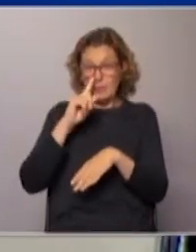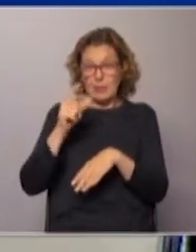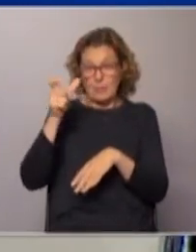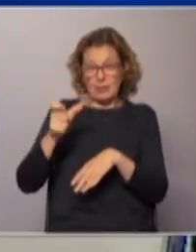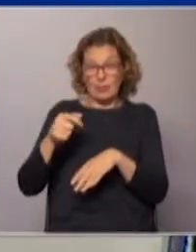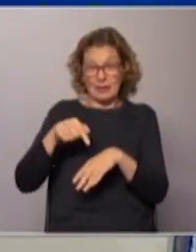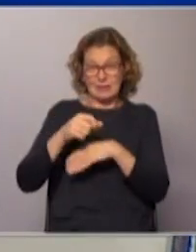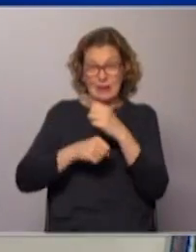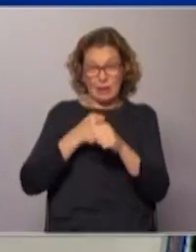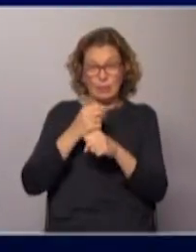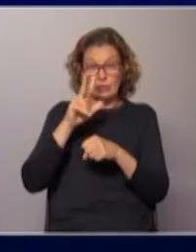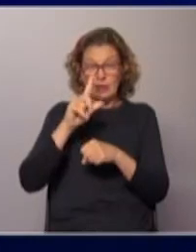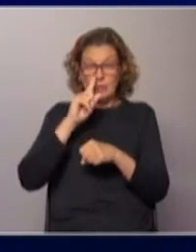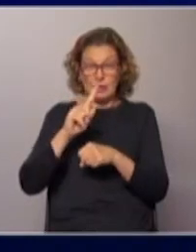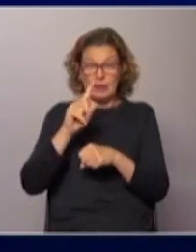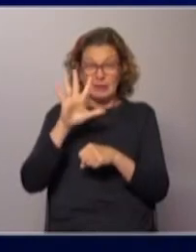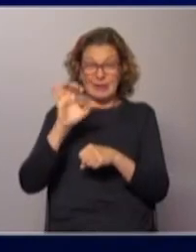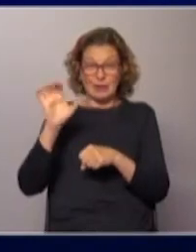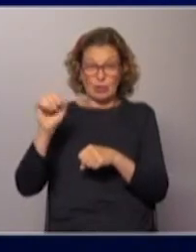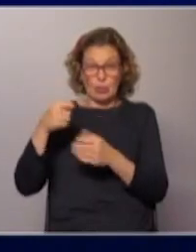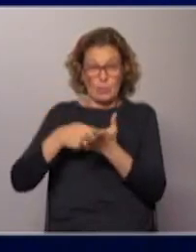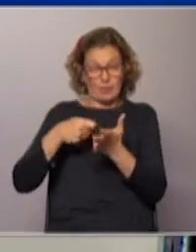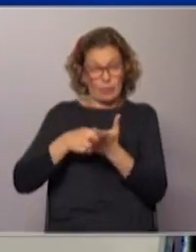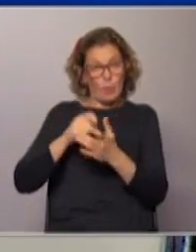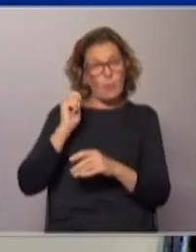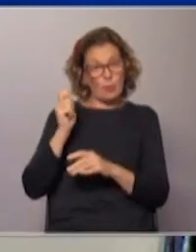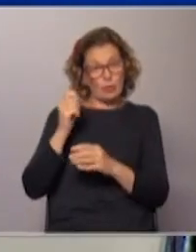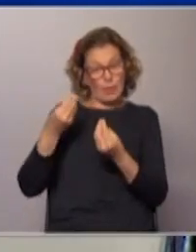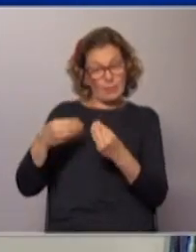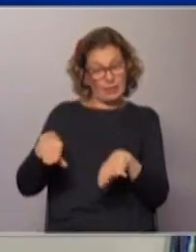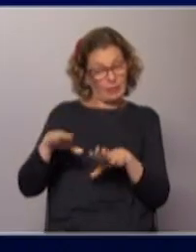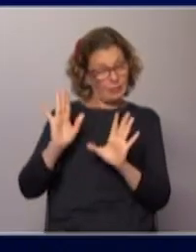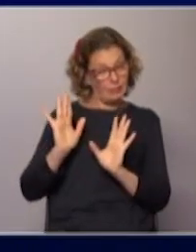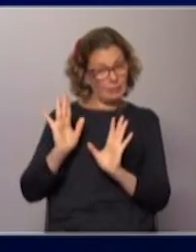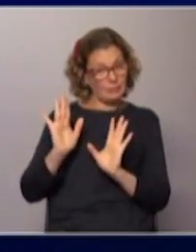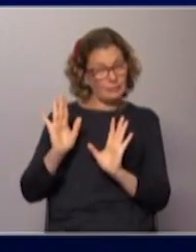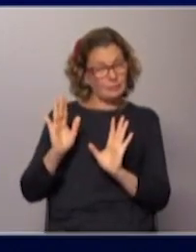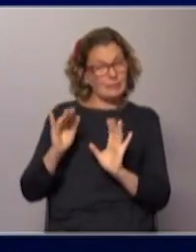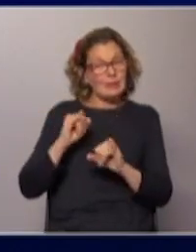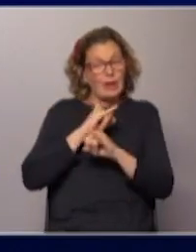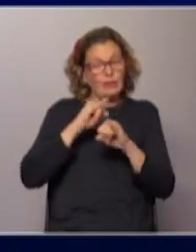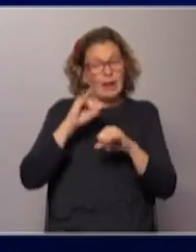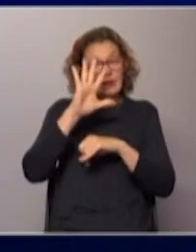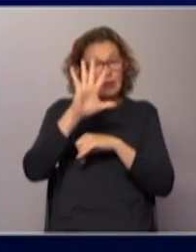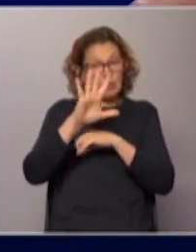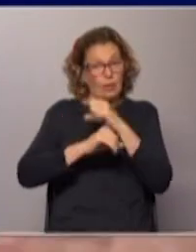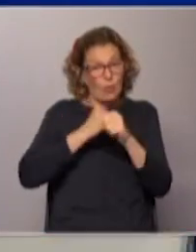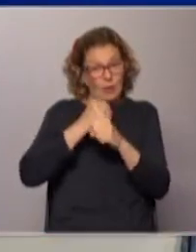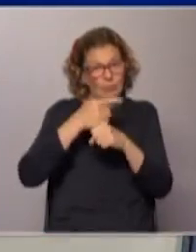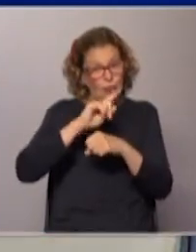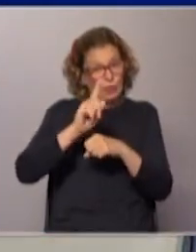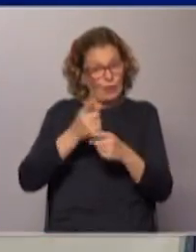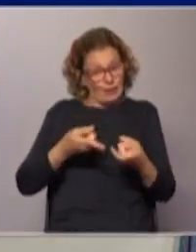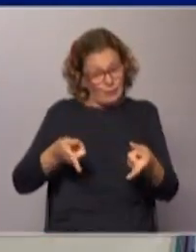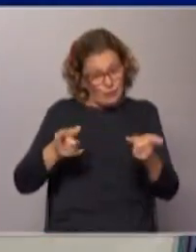ya va a perder tres mil quinientos estamos hablando del sector público el sector público ahora hay una lista que se insiste con que al final del quinquenio no va a haber cada día